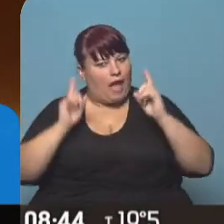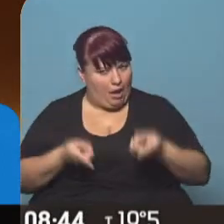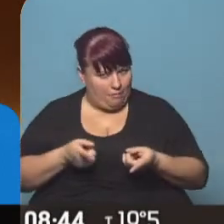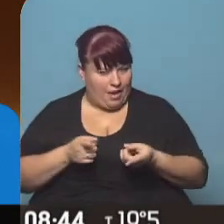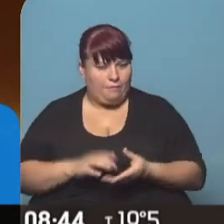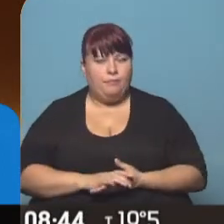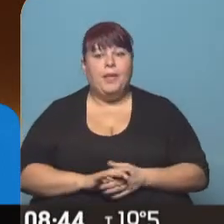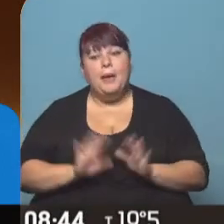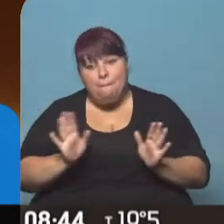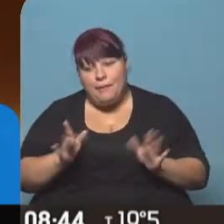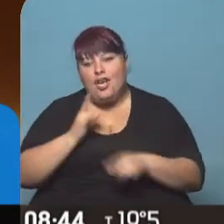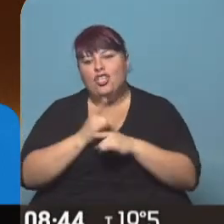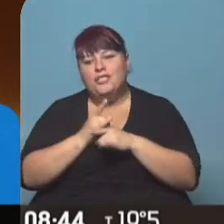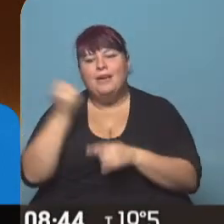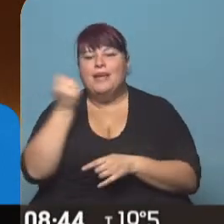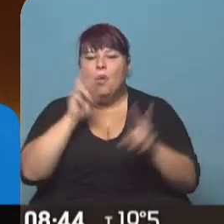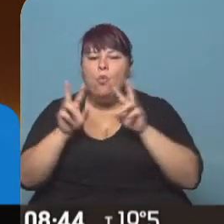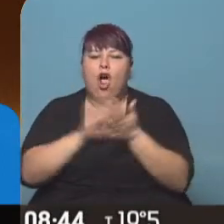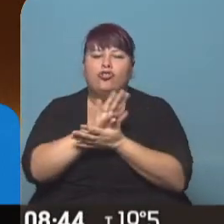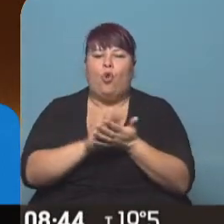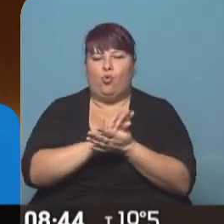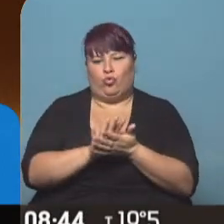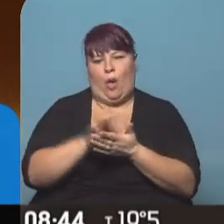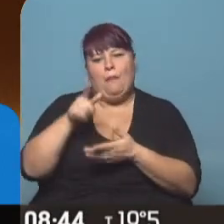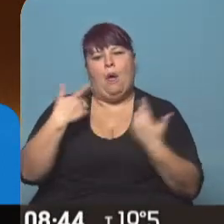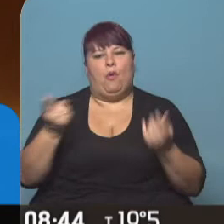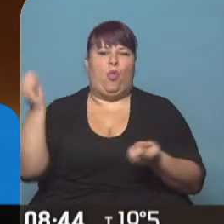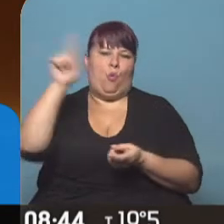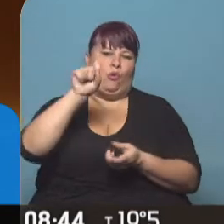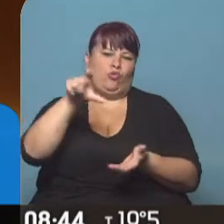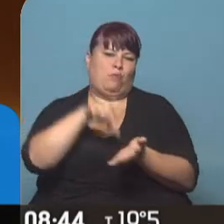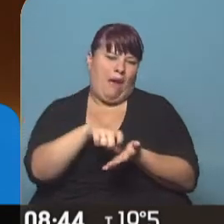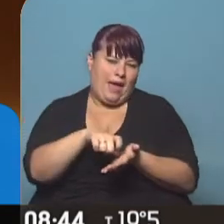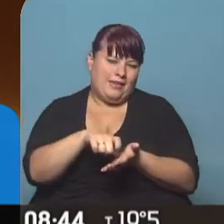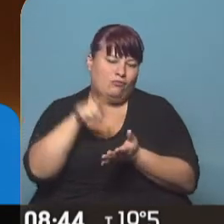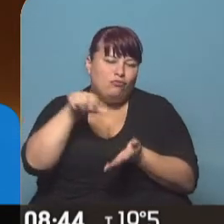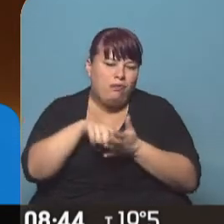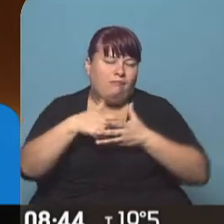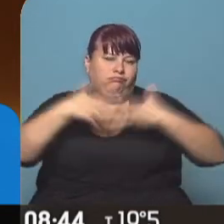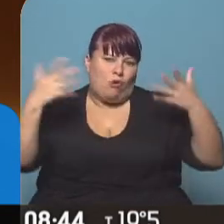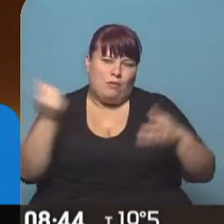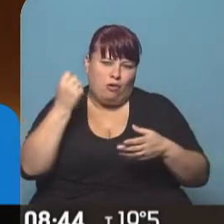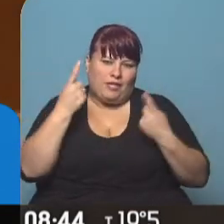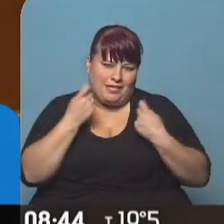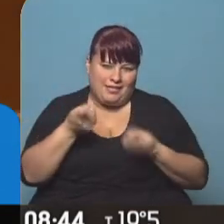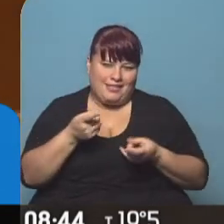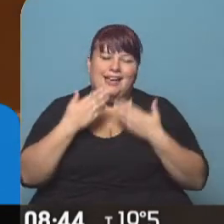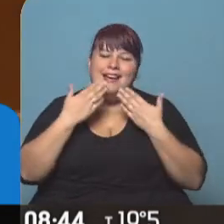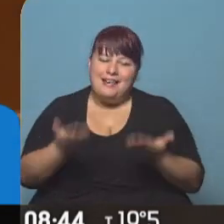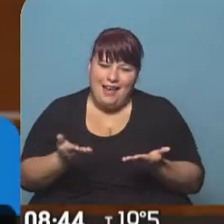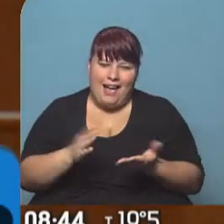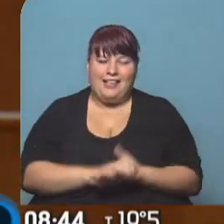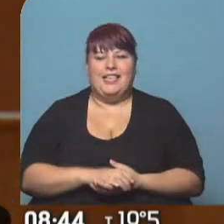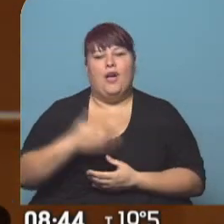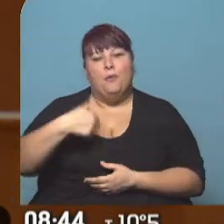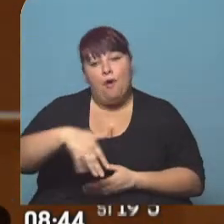pero siempre con la búsqueda de alguna solución para que ellos puedan volver al país y hacer ese país tan grande que se merece gracias cornelia